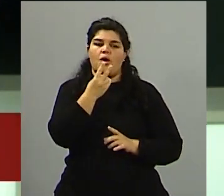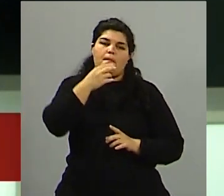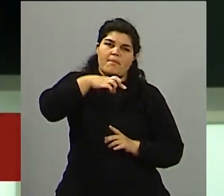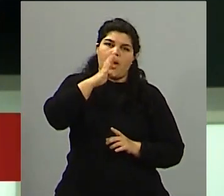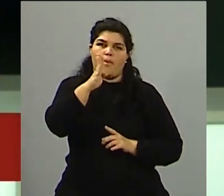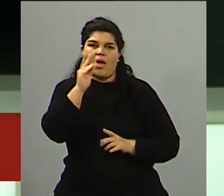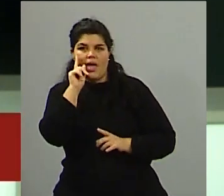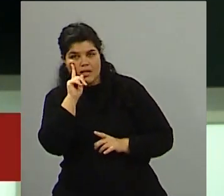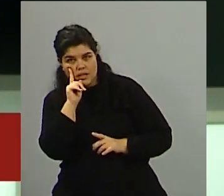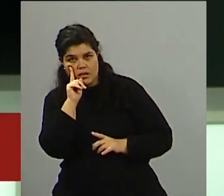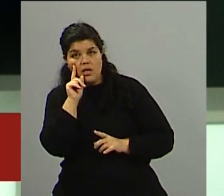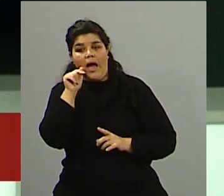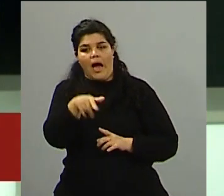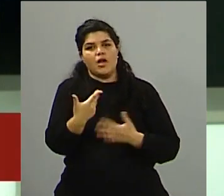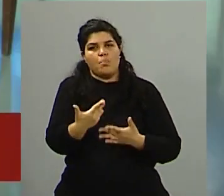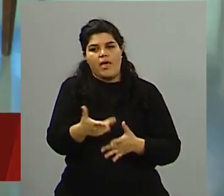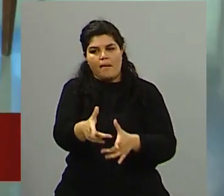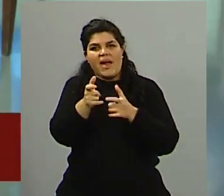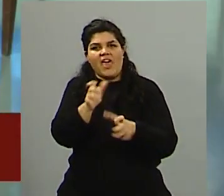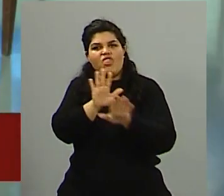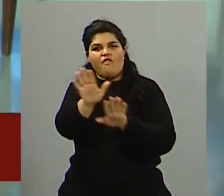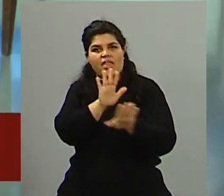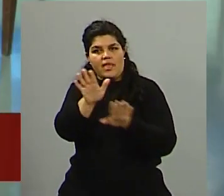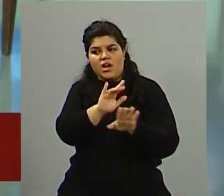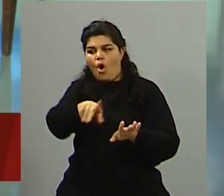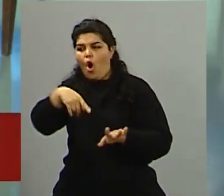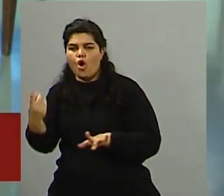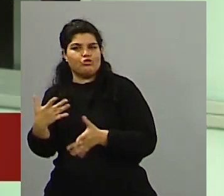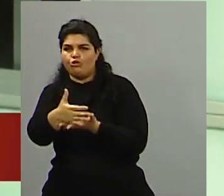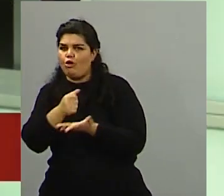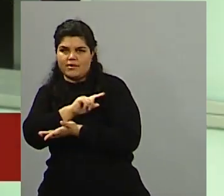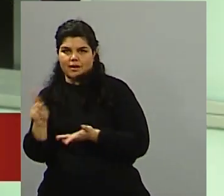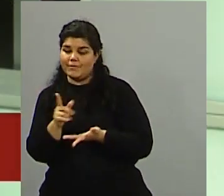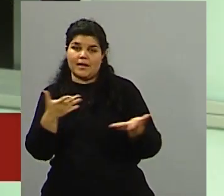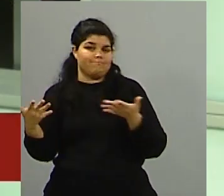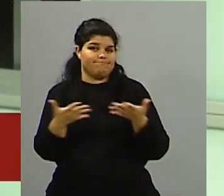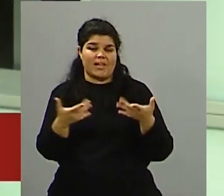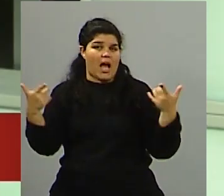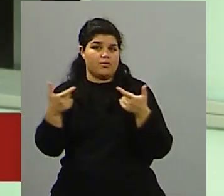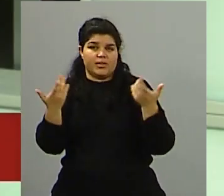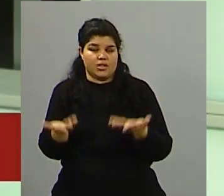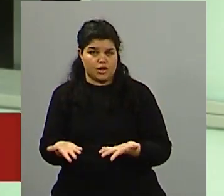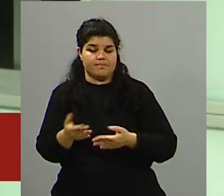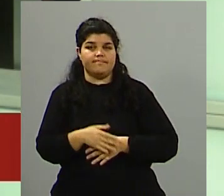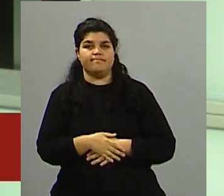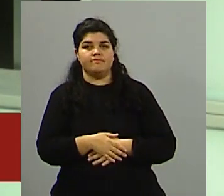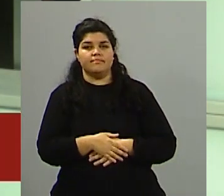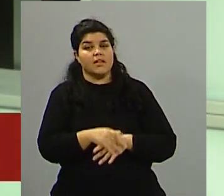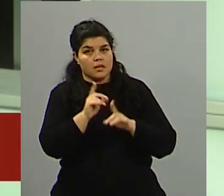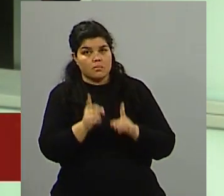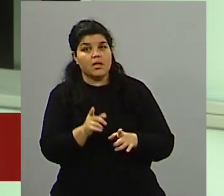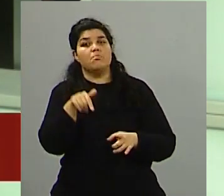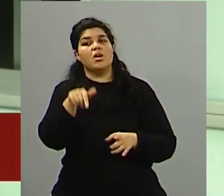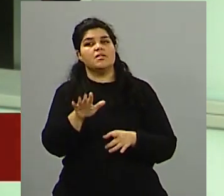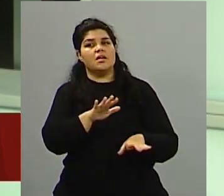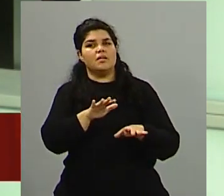Pero otros estados del sur y lo están mirando con mala cara. Claro, tal cual. Bueno, sin duda los ojos estarán puestos en eso, en cómo se van manejando los